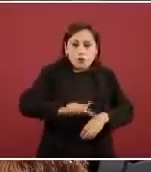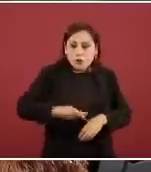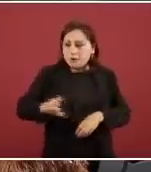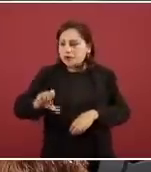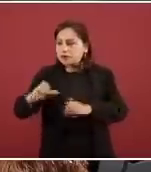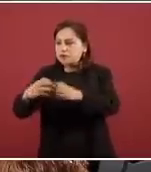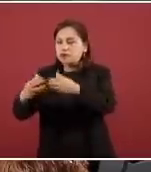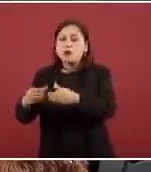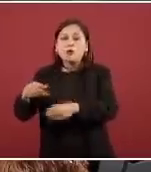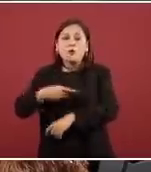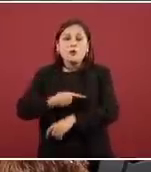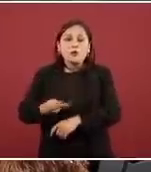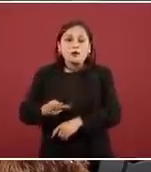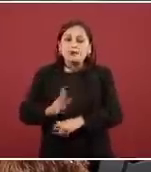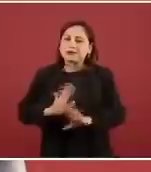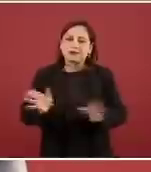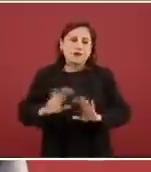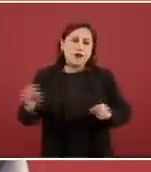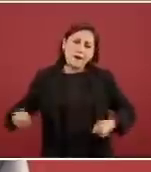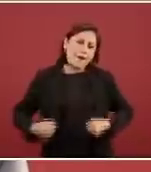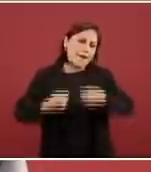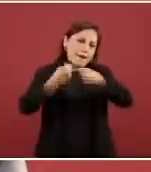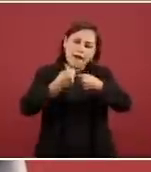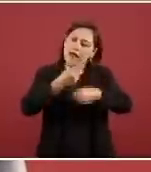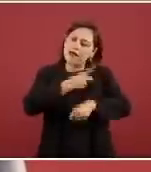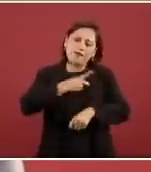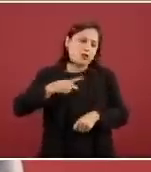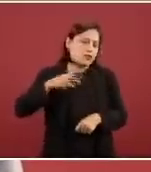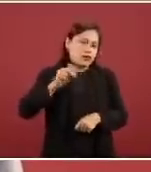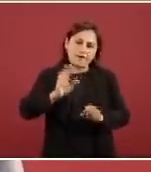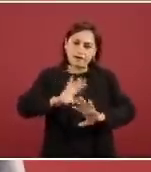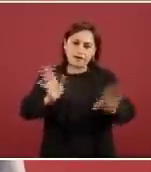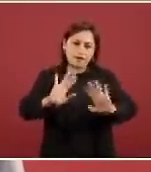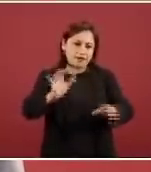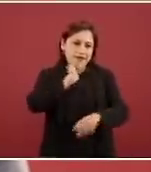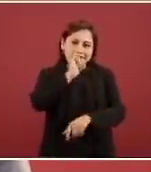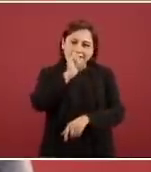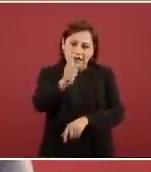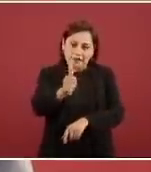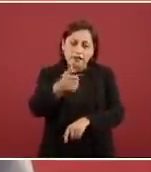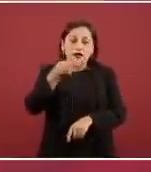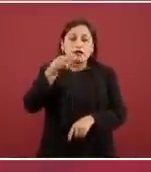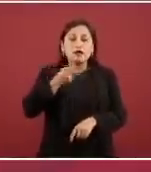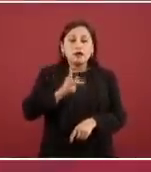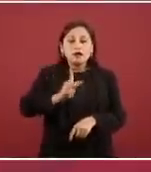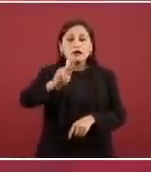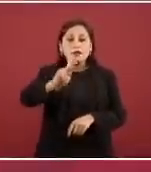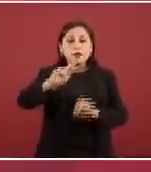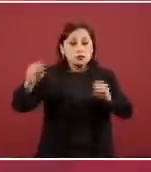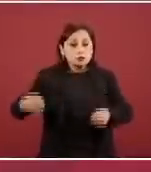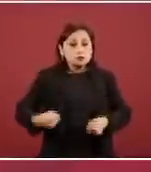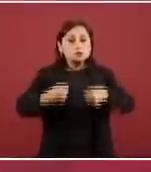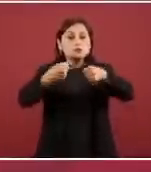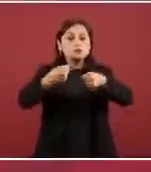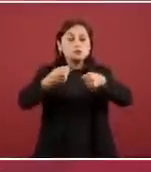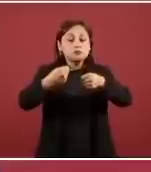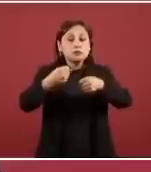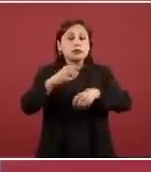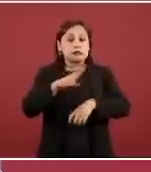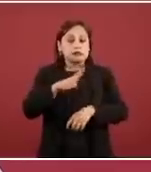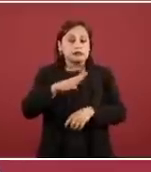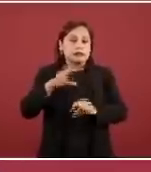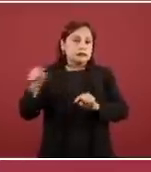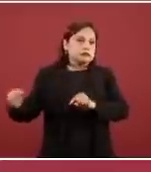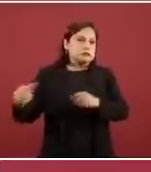No debe de haber en nada, nada. Pero si la hay, pues que sea en